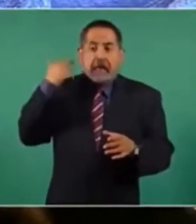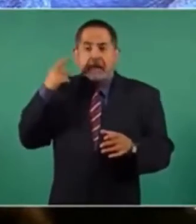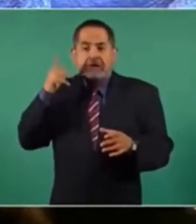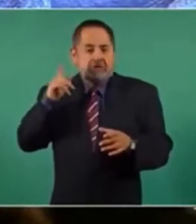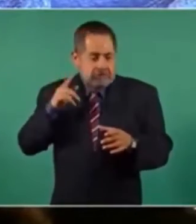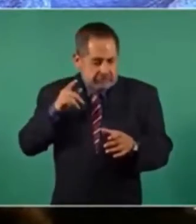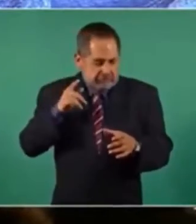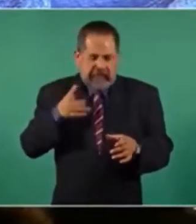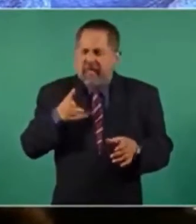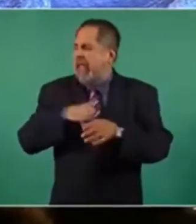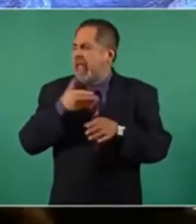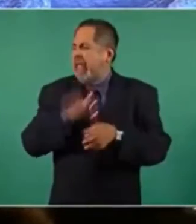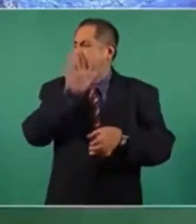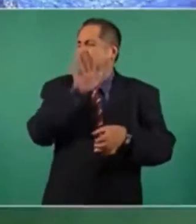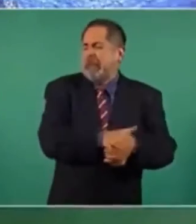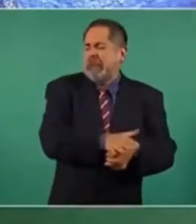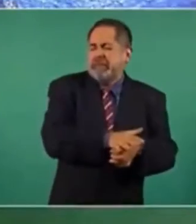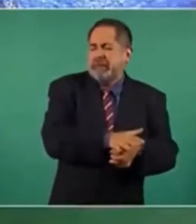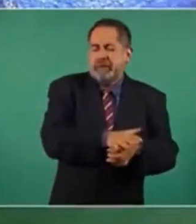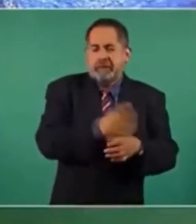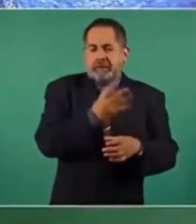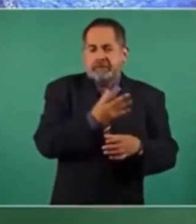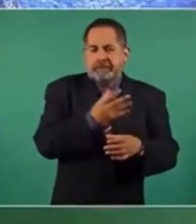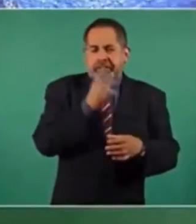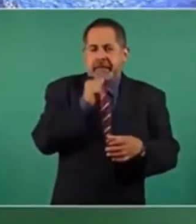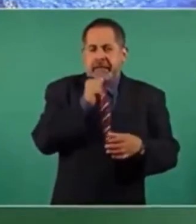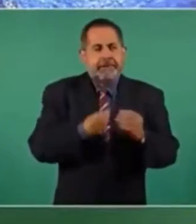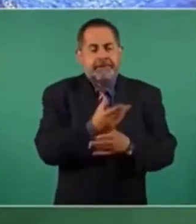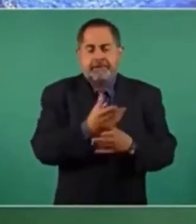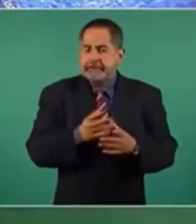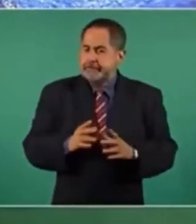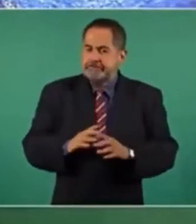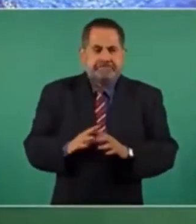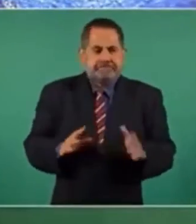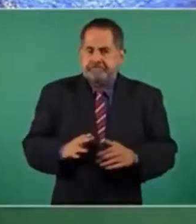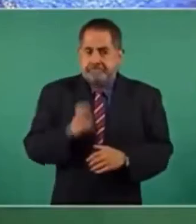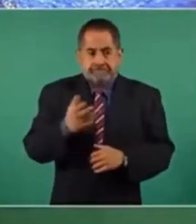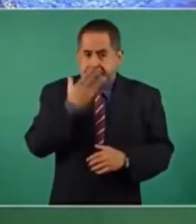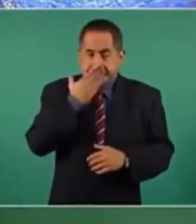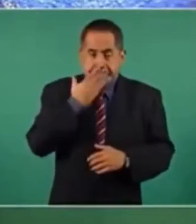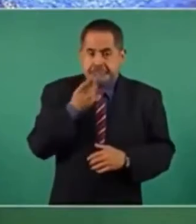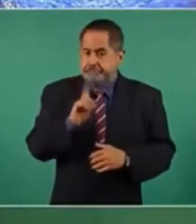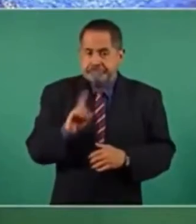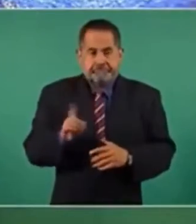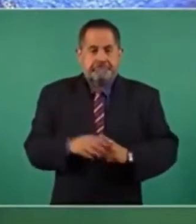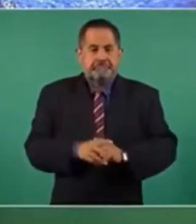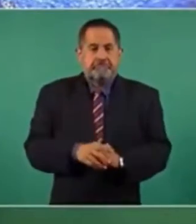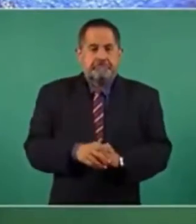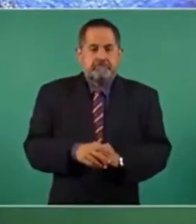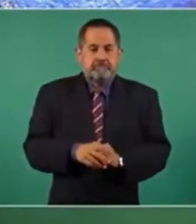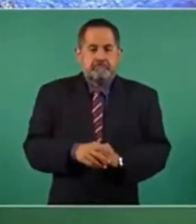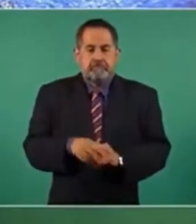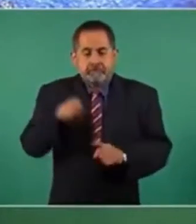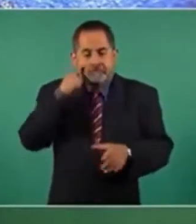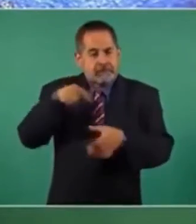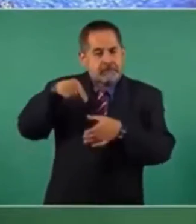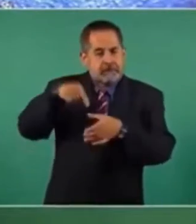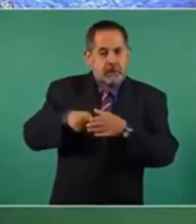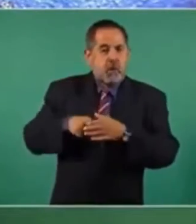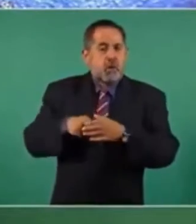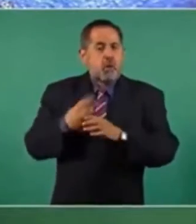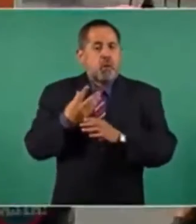de pasta para evitar el agujero, para evitar la salida del gas, que no es efectiva. Aquí tenemos otro